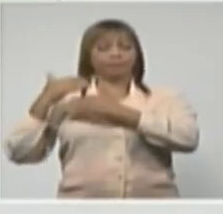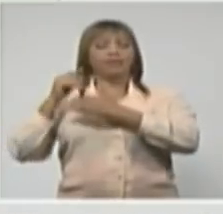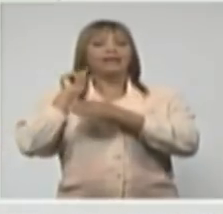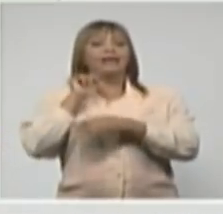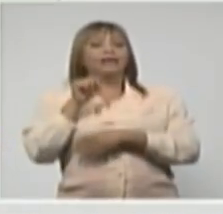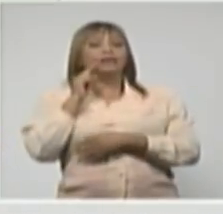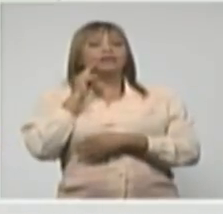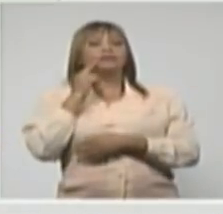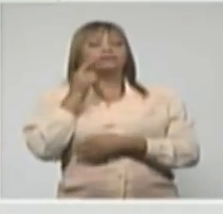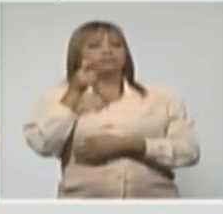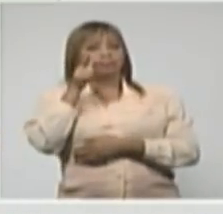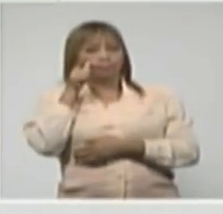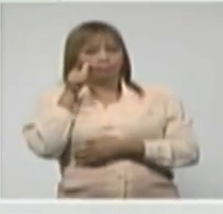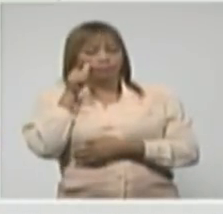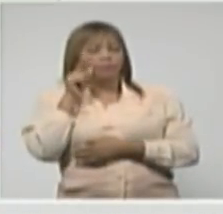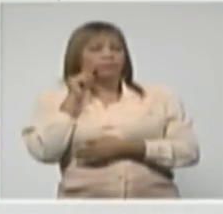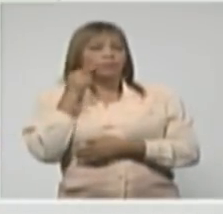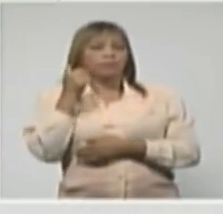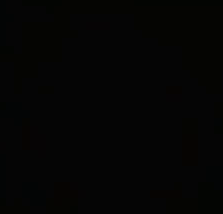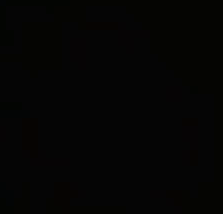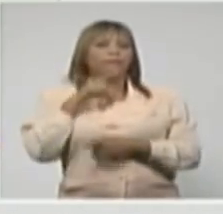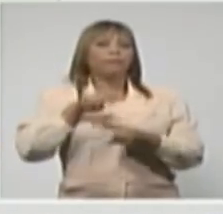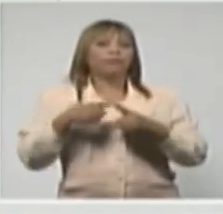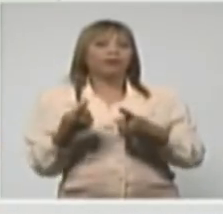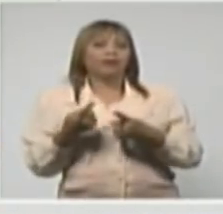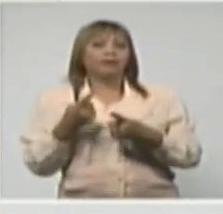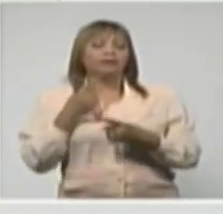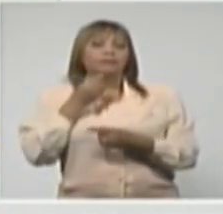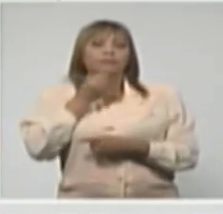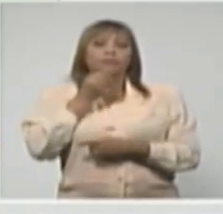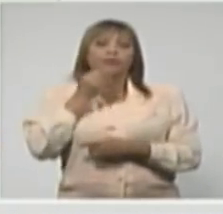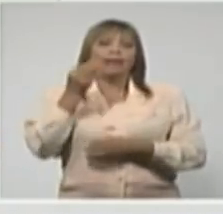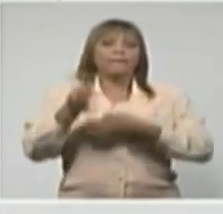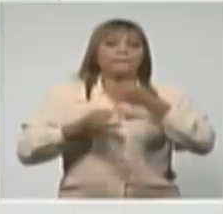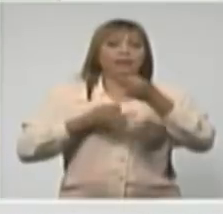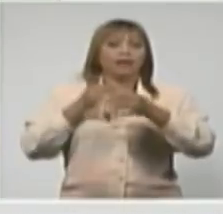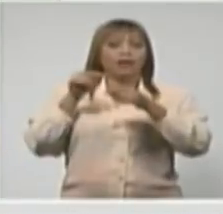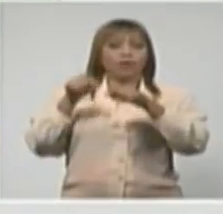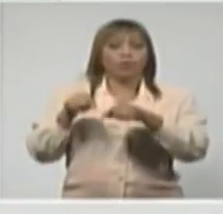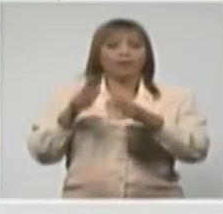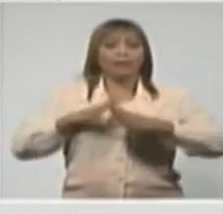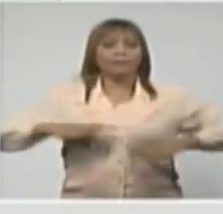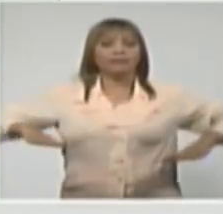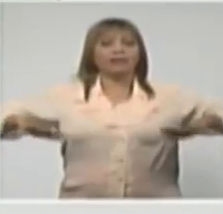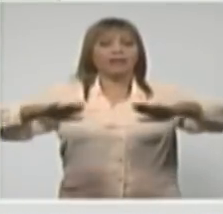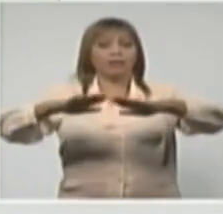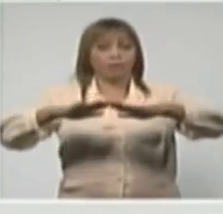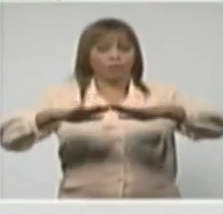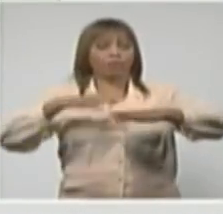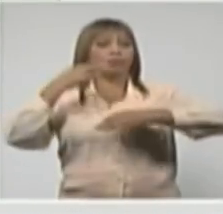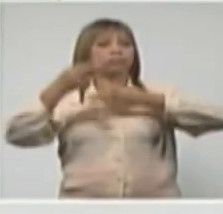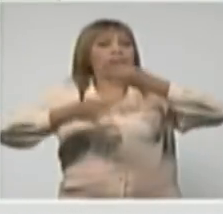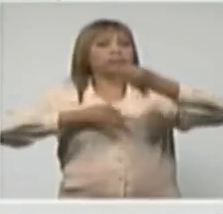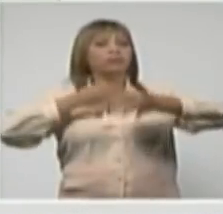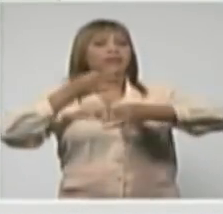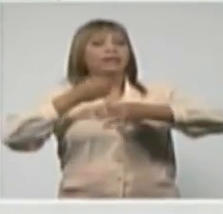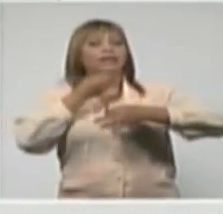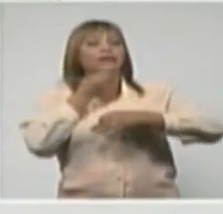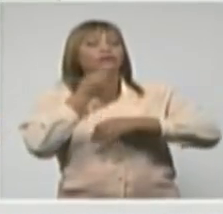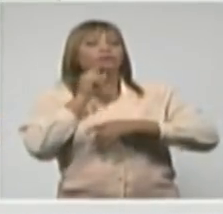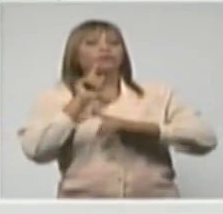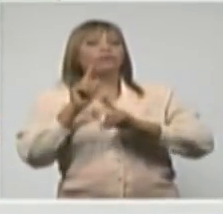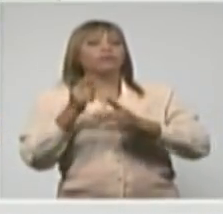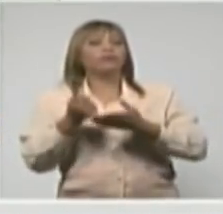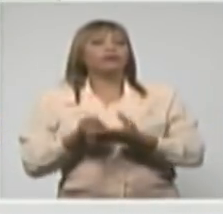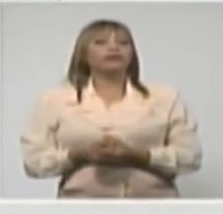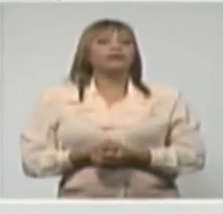porque, como posiblemente se explique en el día de hoy en la mesa redonda, es lo que permite